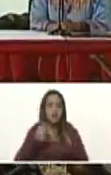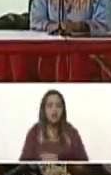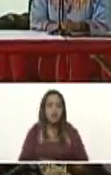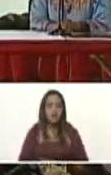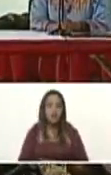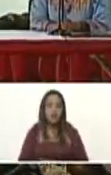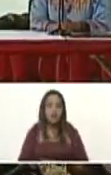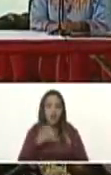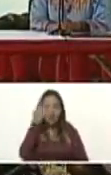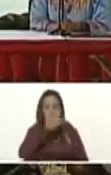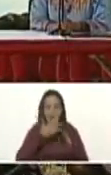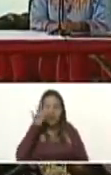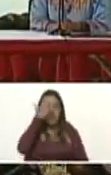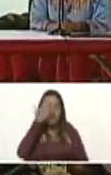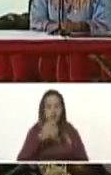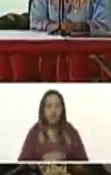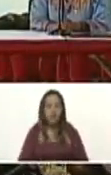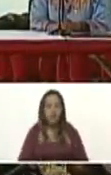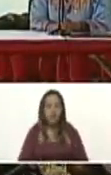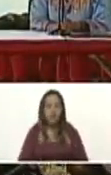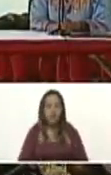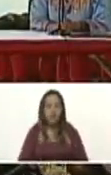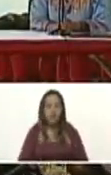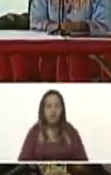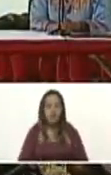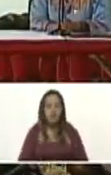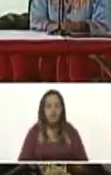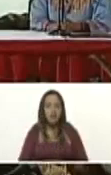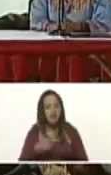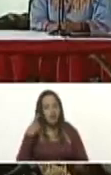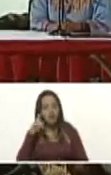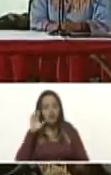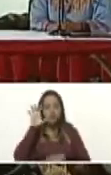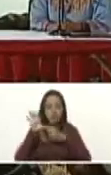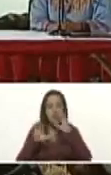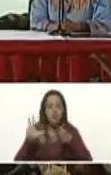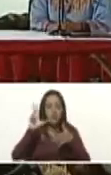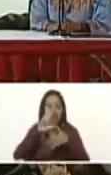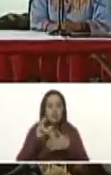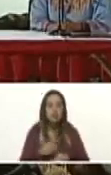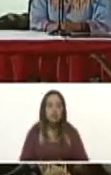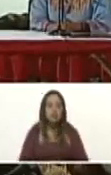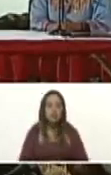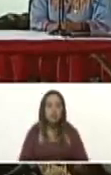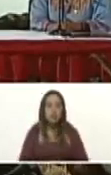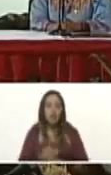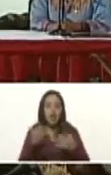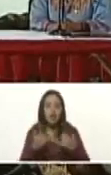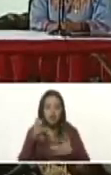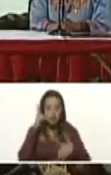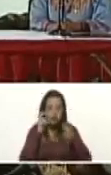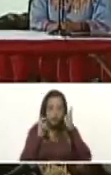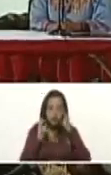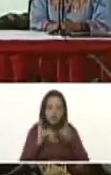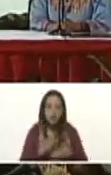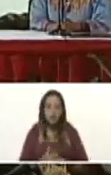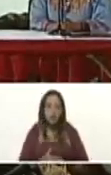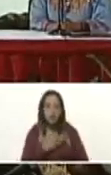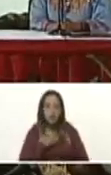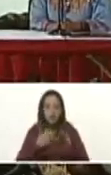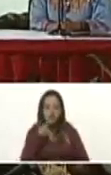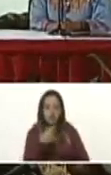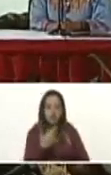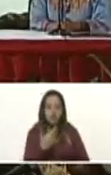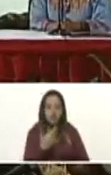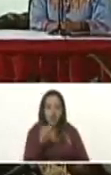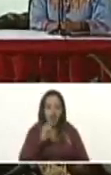de África, de Asia y de América Latina. Vamos a escuchar entonces ahora, quiero decirles que